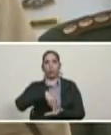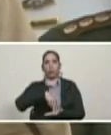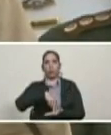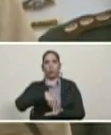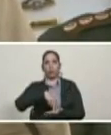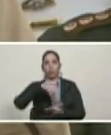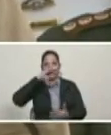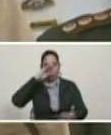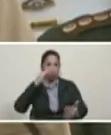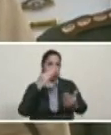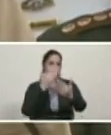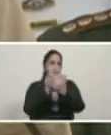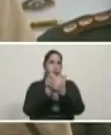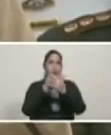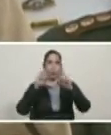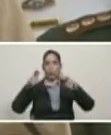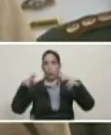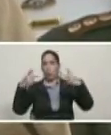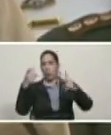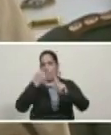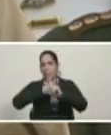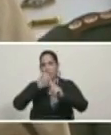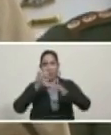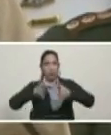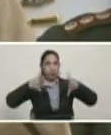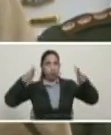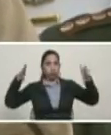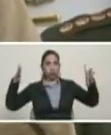enfrentando una de las batallas épicas más grandes